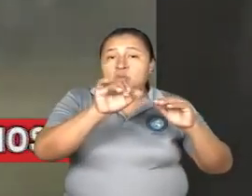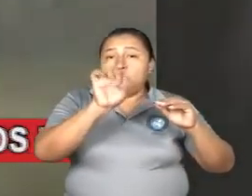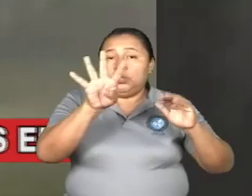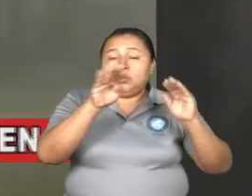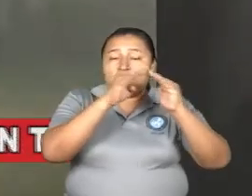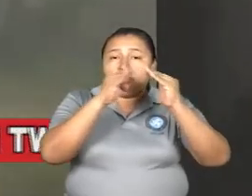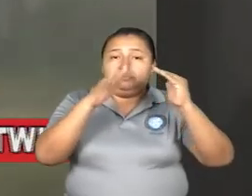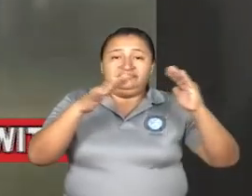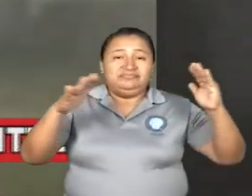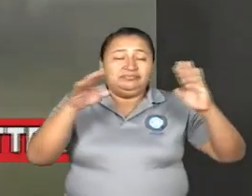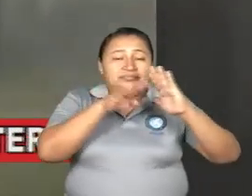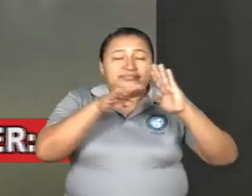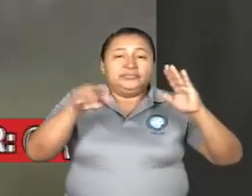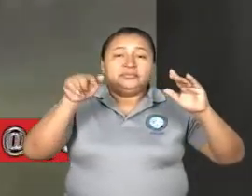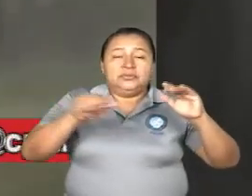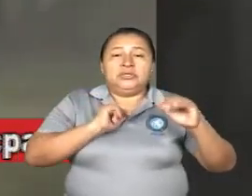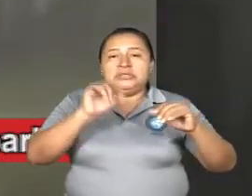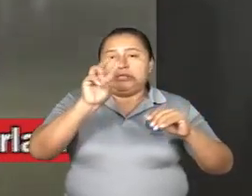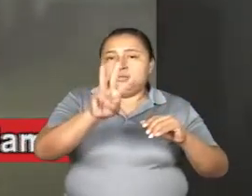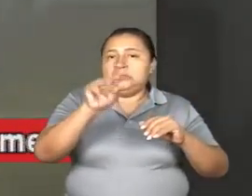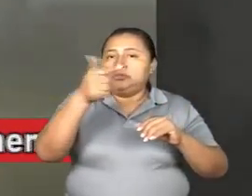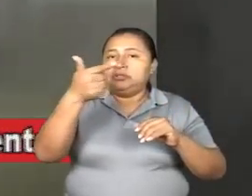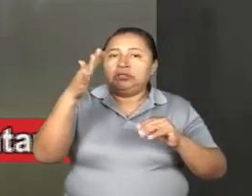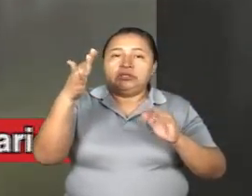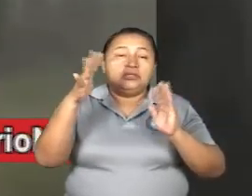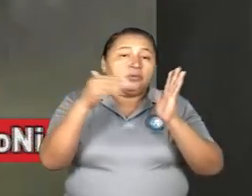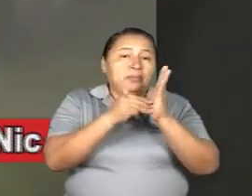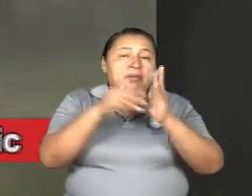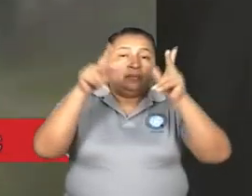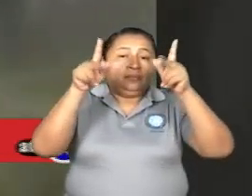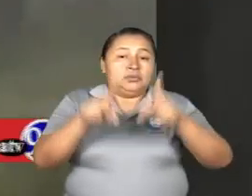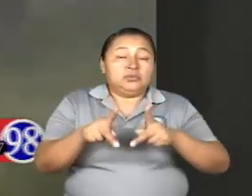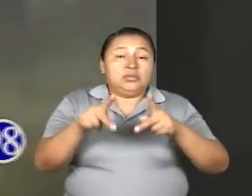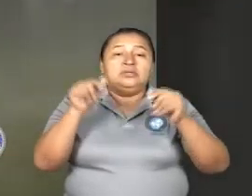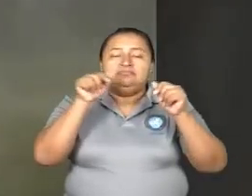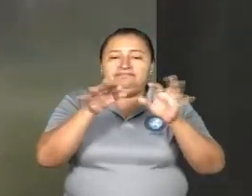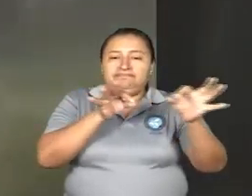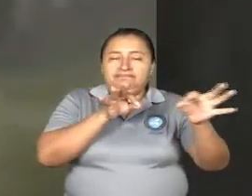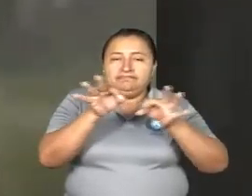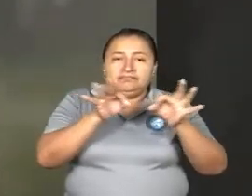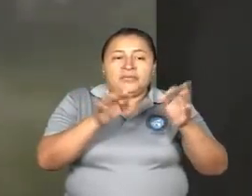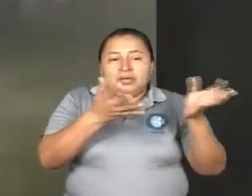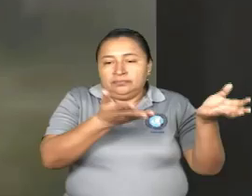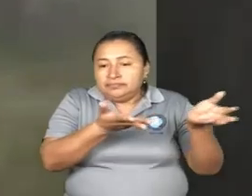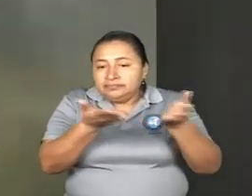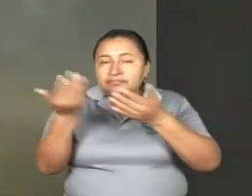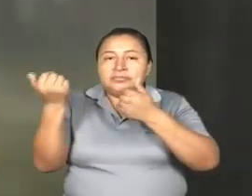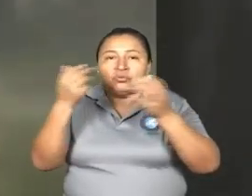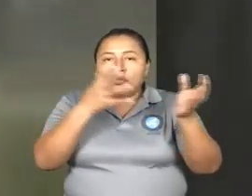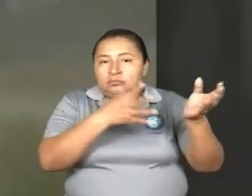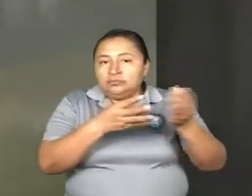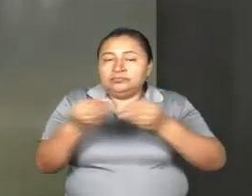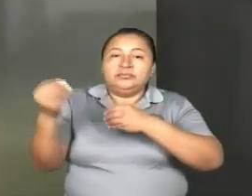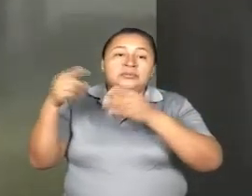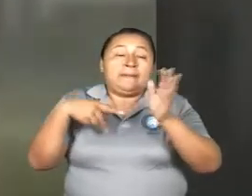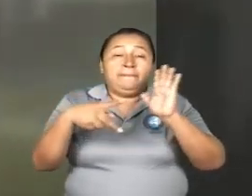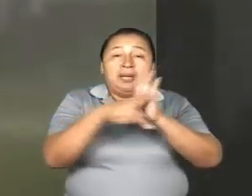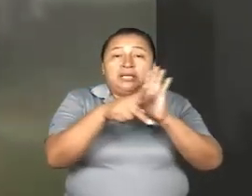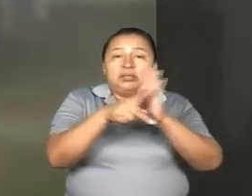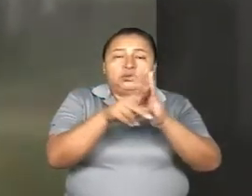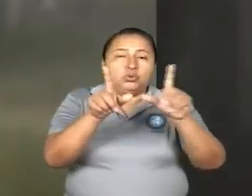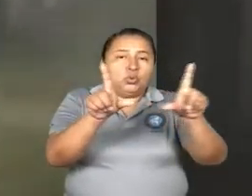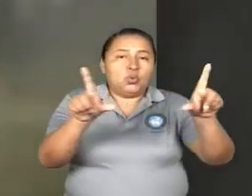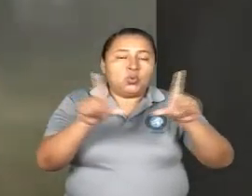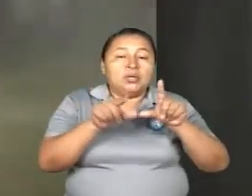unos 375.000 ciudadanos han sido instruidos para que evacúen las zonas de peligro. Este es el